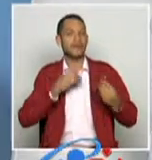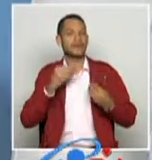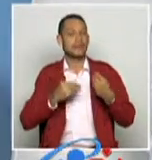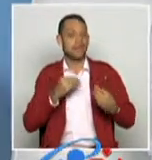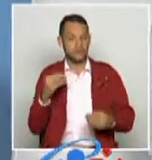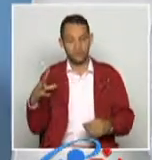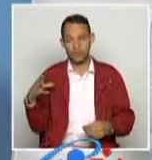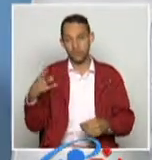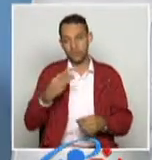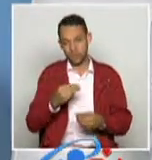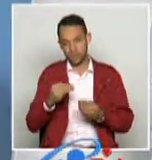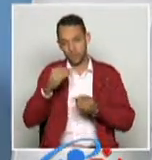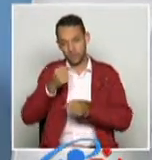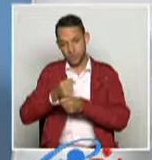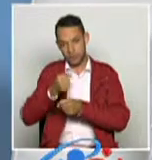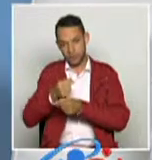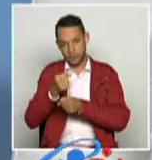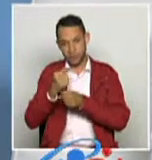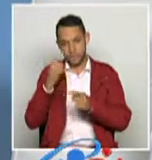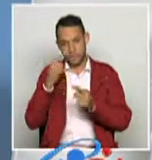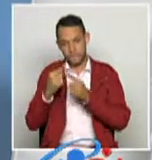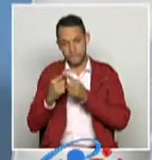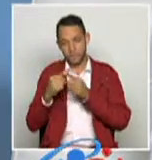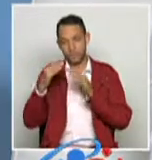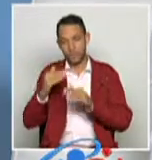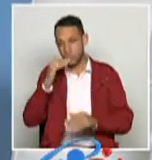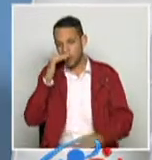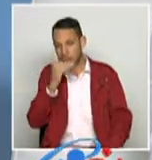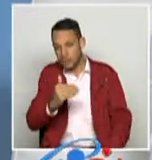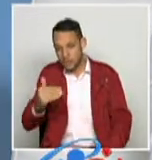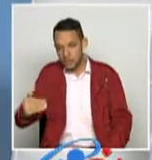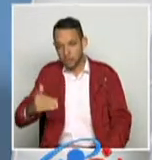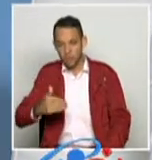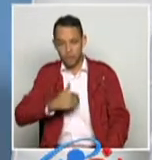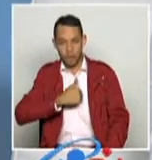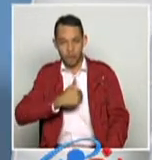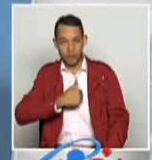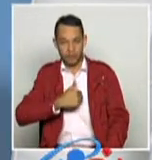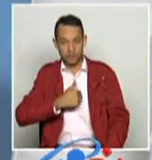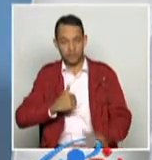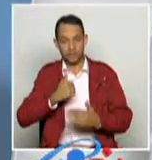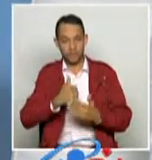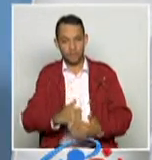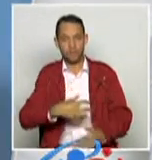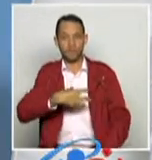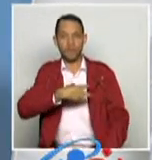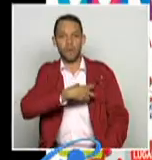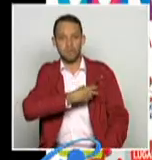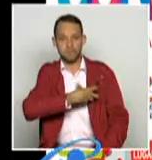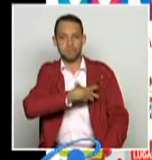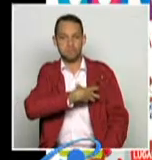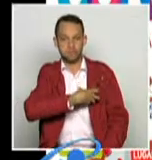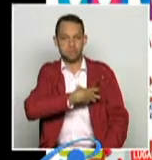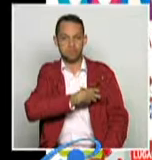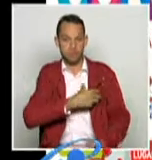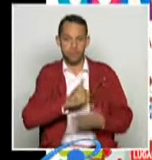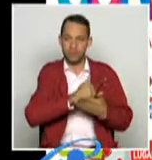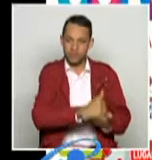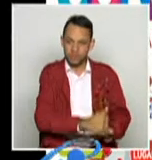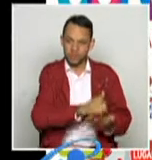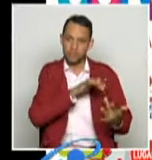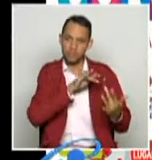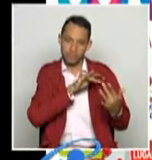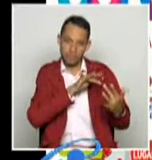la Fundación Pequeño Corazón, como bien lo decías ahorita, tiene el servicio de cardiología pediátrica. Nosotros